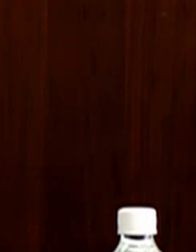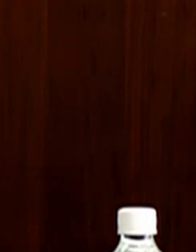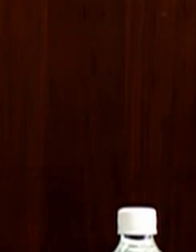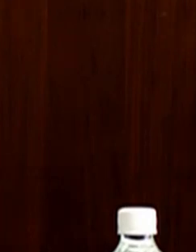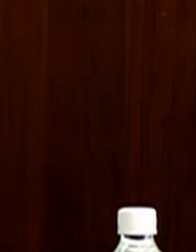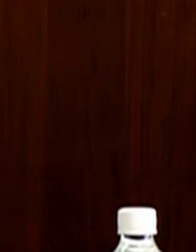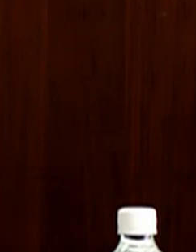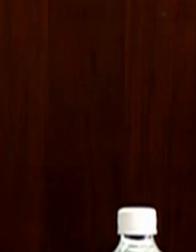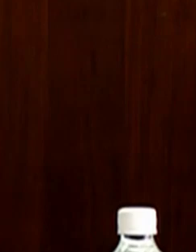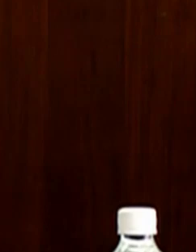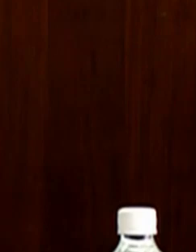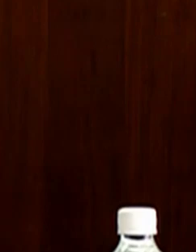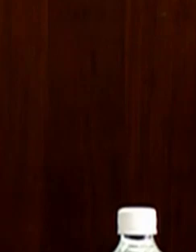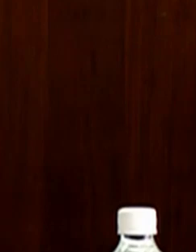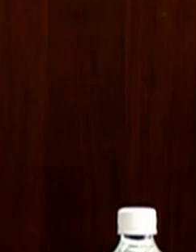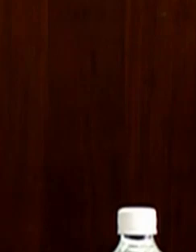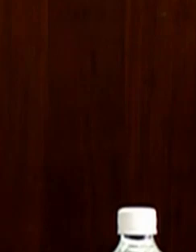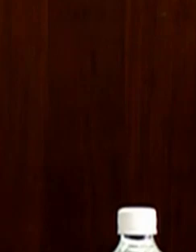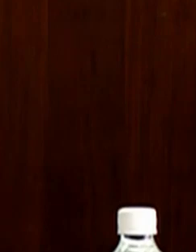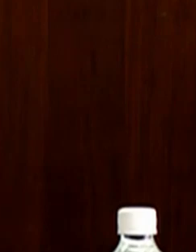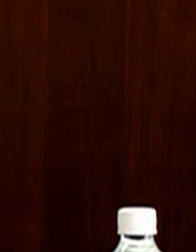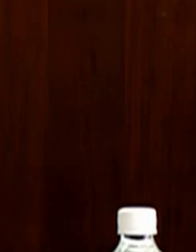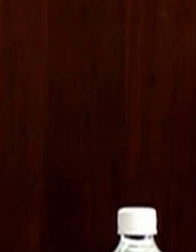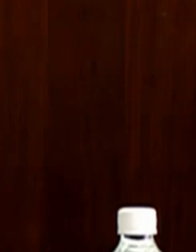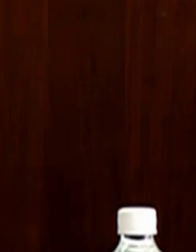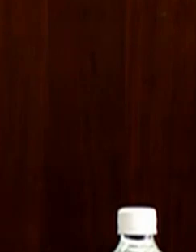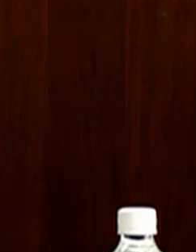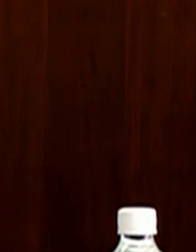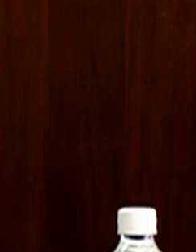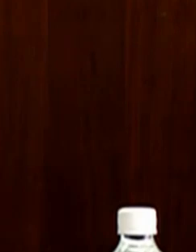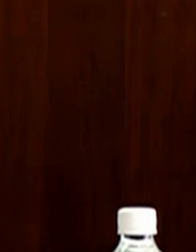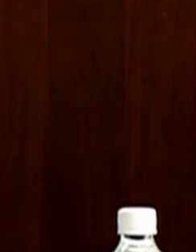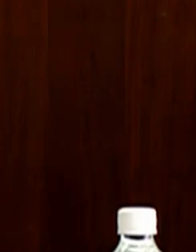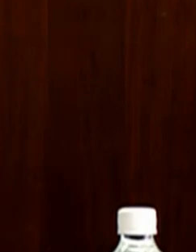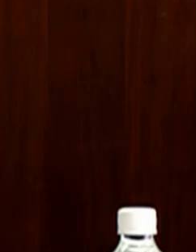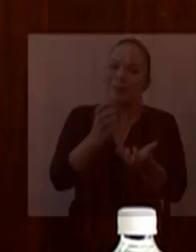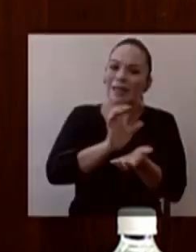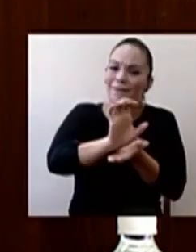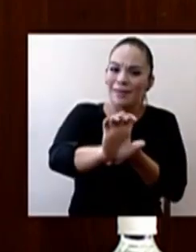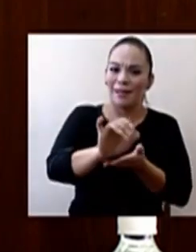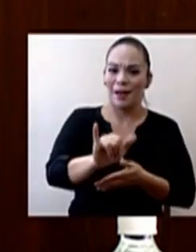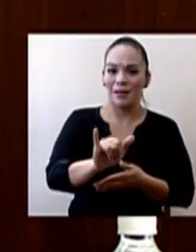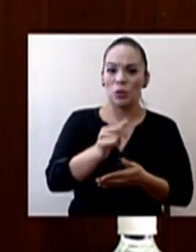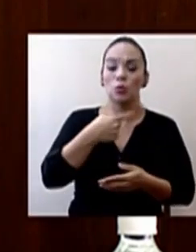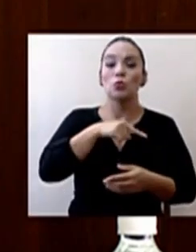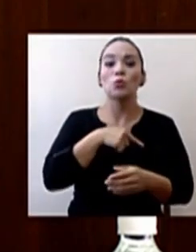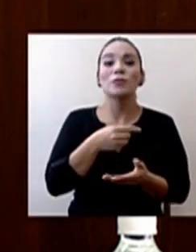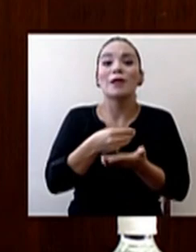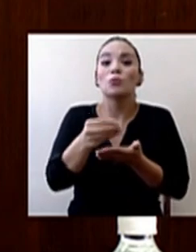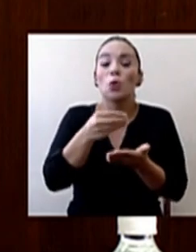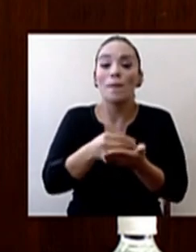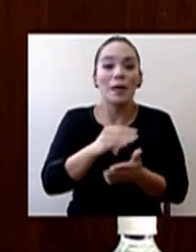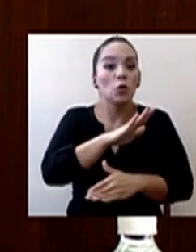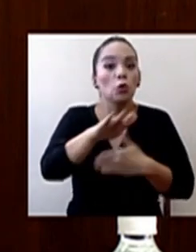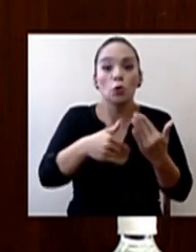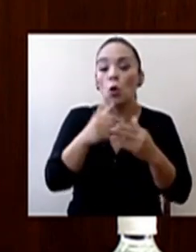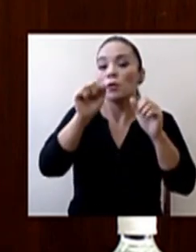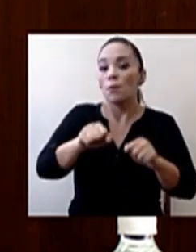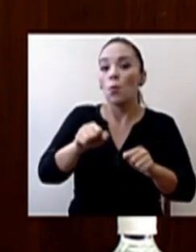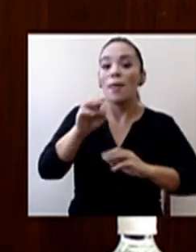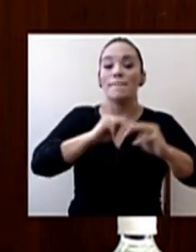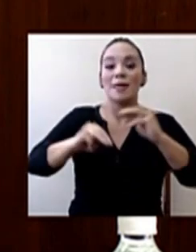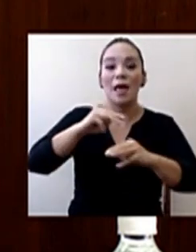ventiladores. Eso es algo que queremos evitar. Por eso estamos comprando lo que podemos comprar en el mercado internacional,